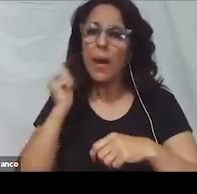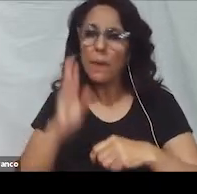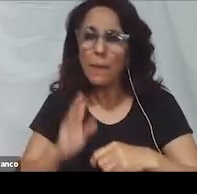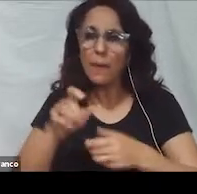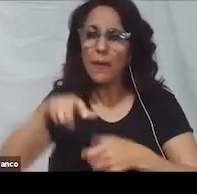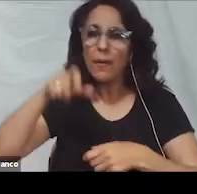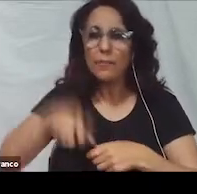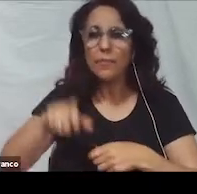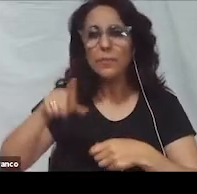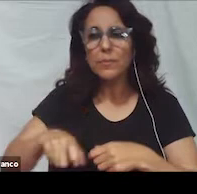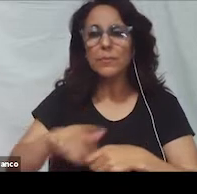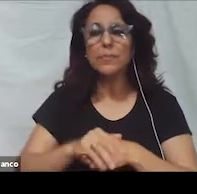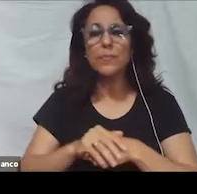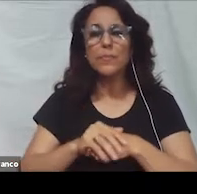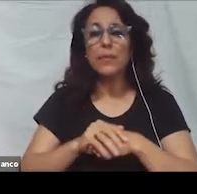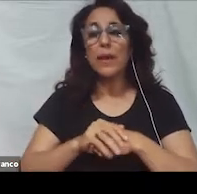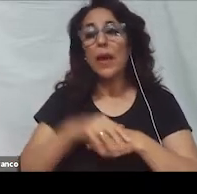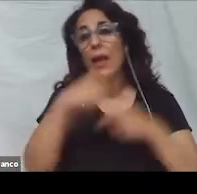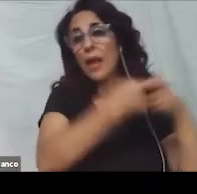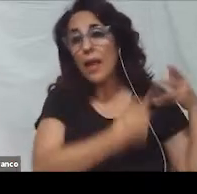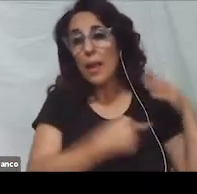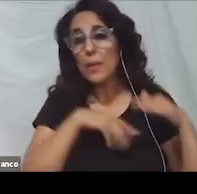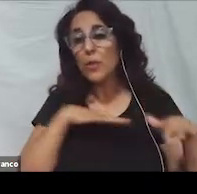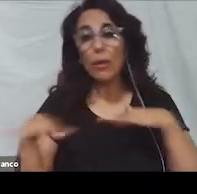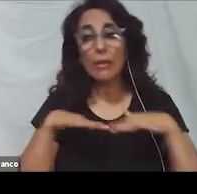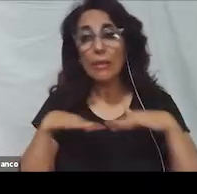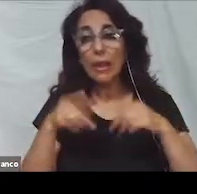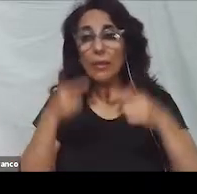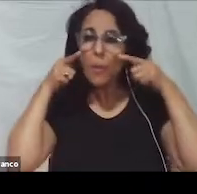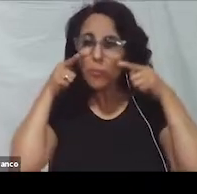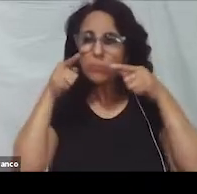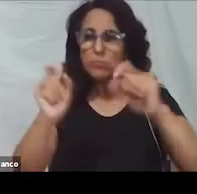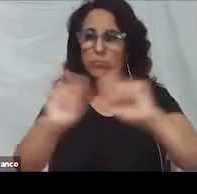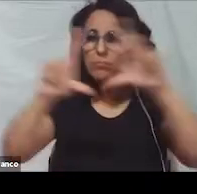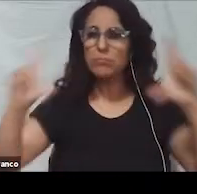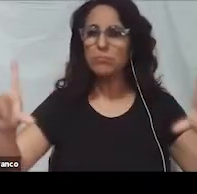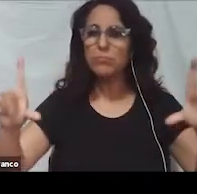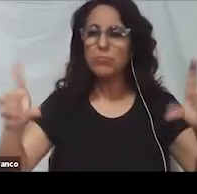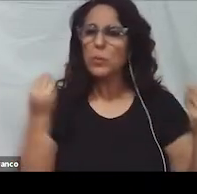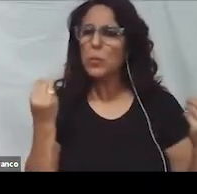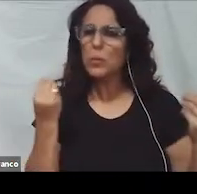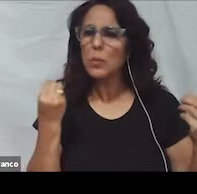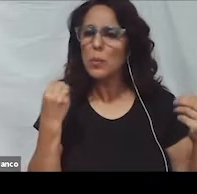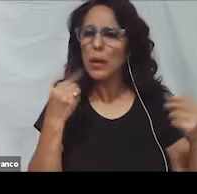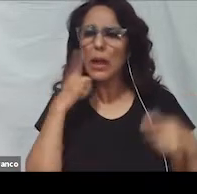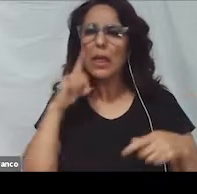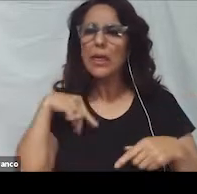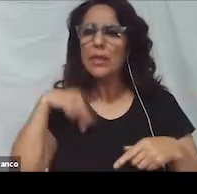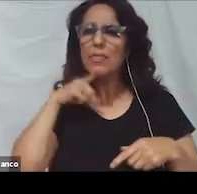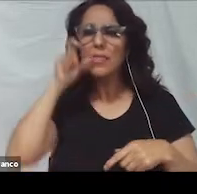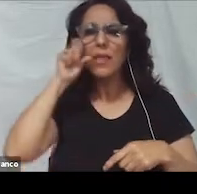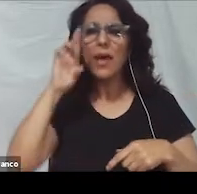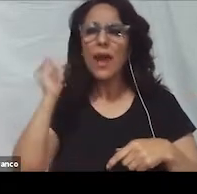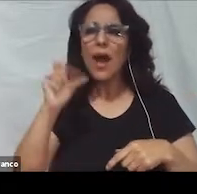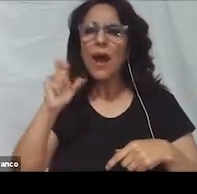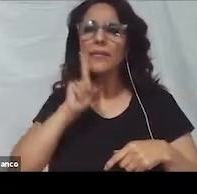Tab, ¿sí? Y que a los elementos interactivos les debemos dar foco. ¿Y qué son los elementos interactivos? Bueno,